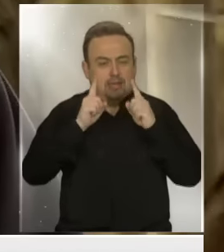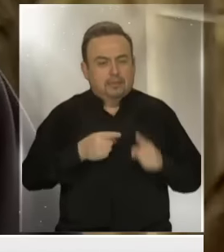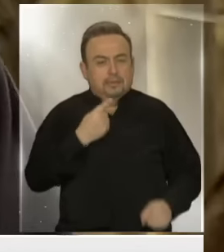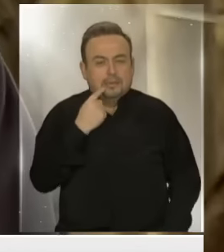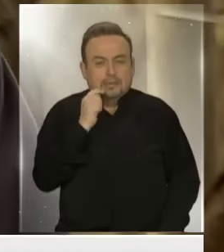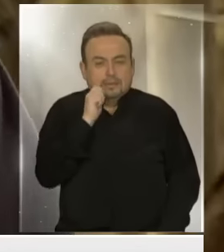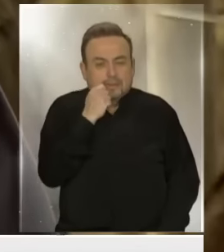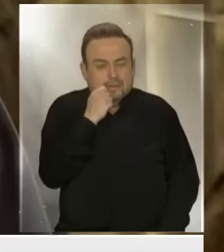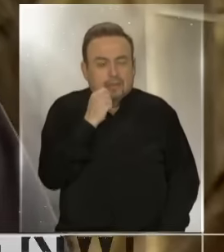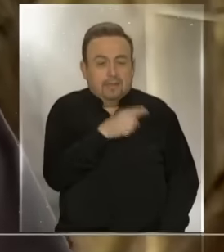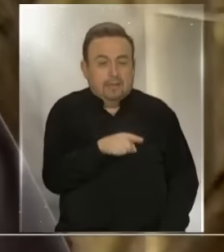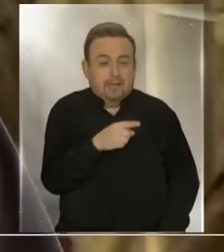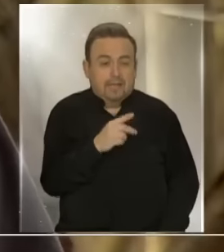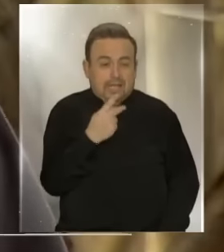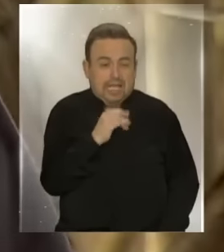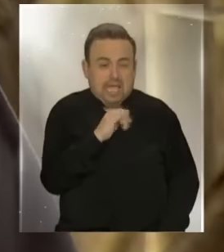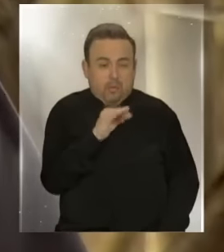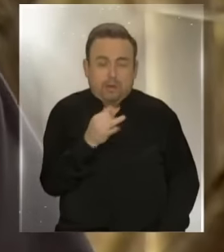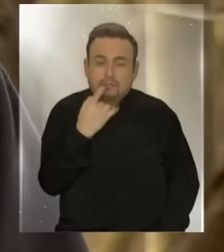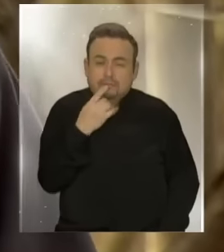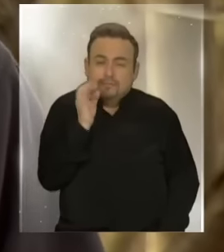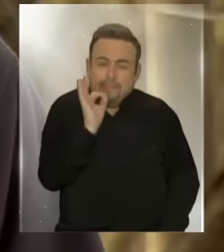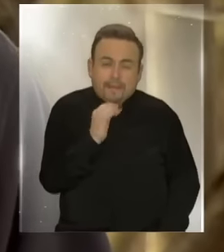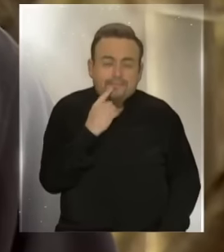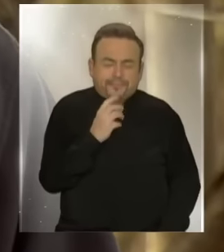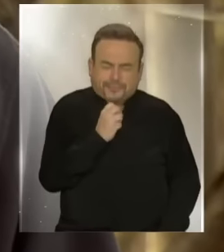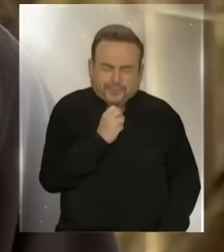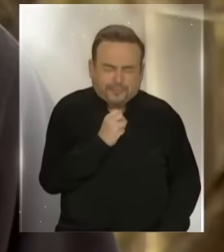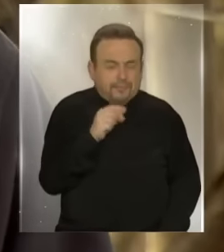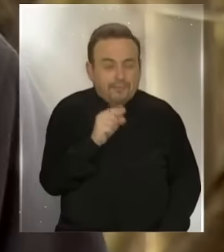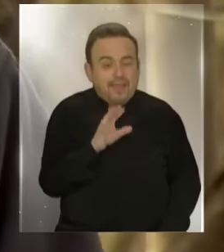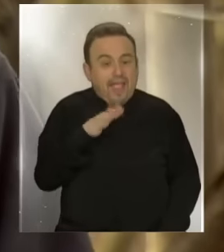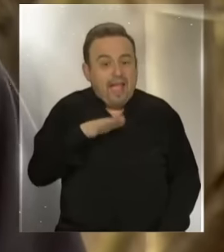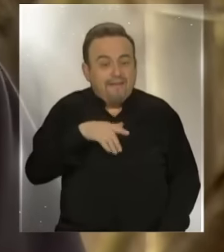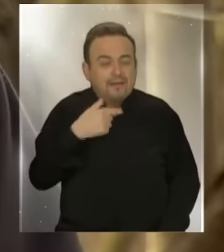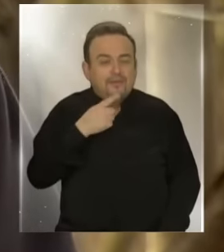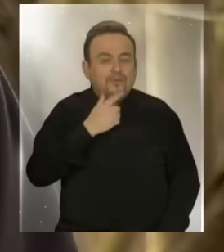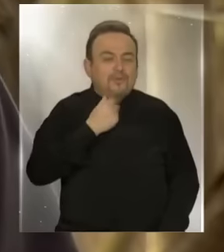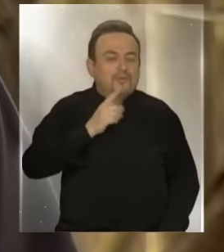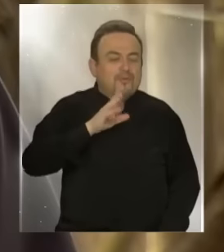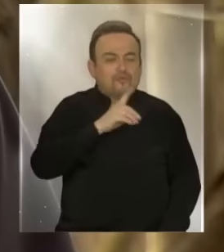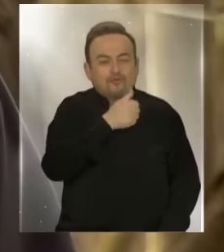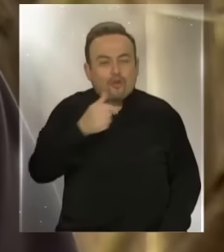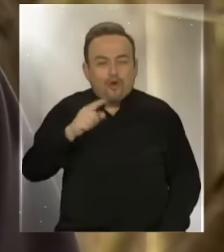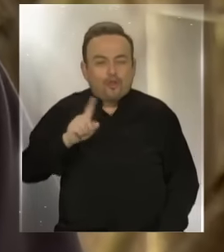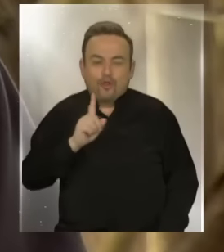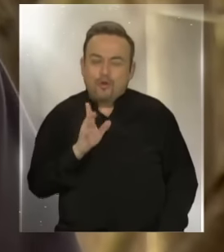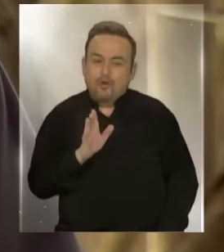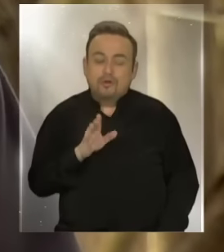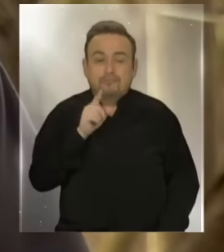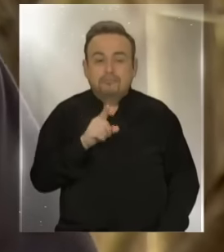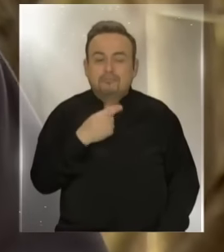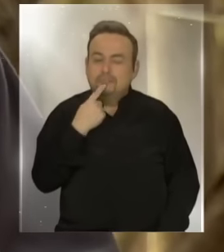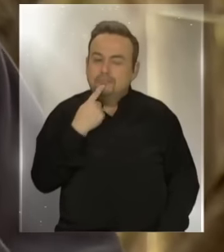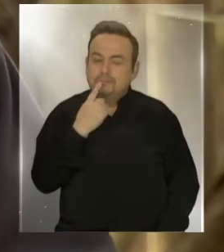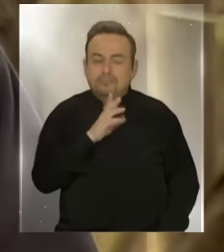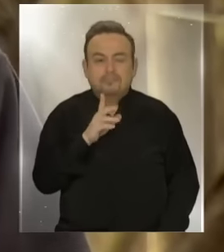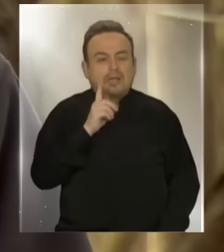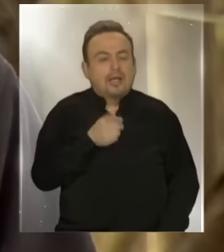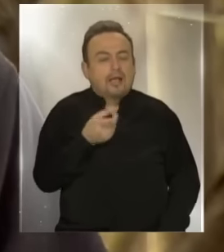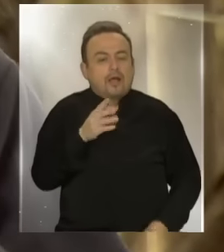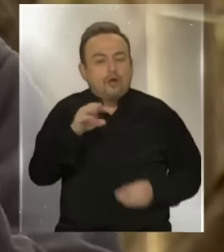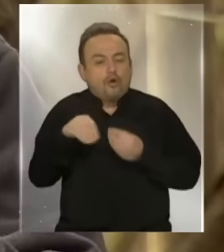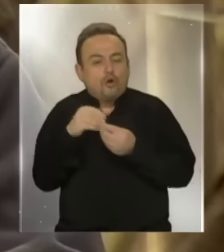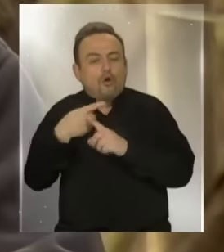rico. Y nosotros sabemos que el kiwi es muy rico, pero la acidez que tiene el kiwi a veces no es de gusto de todos los consumidores. Entonces dijimos, ¿con qué